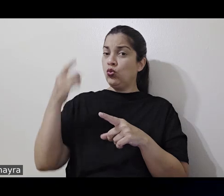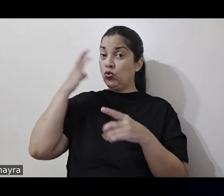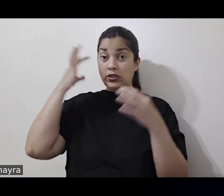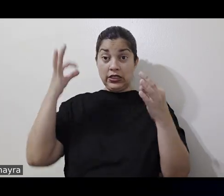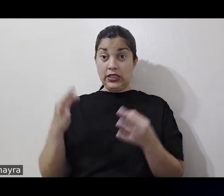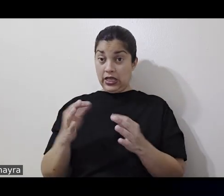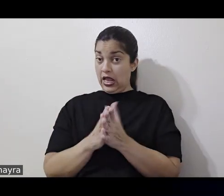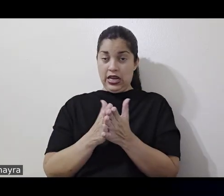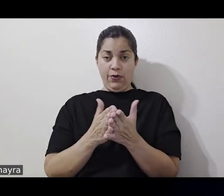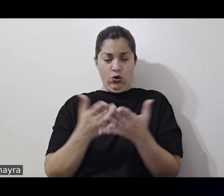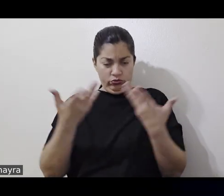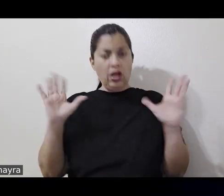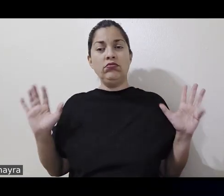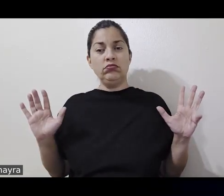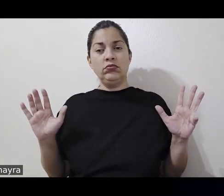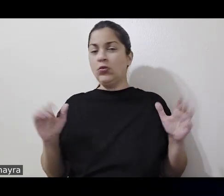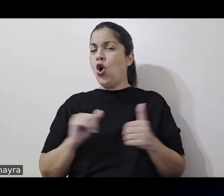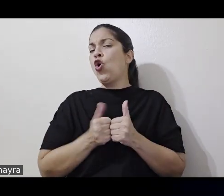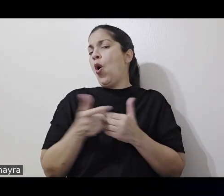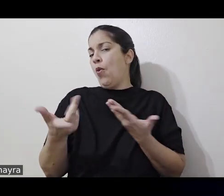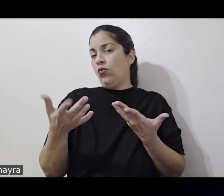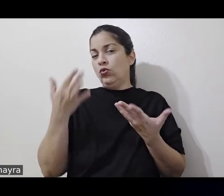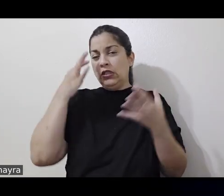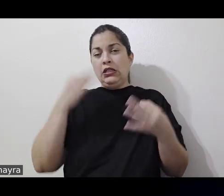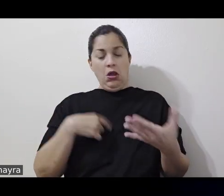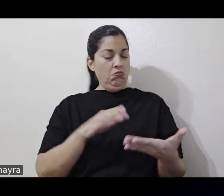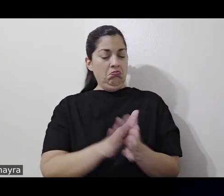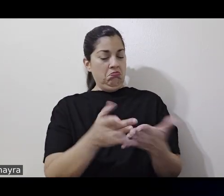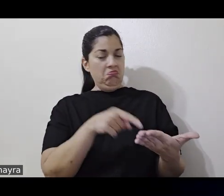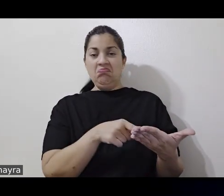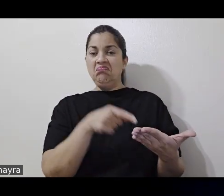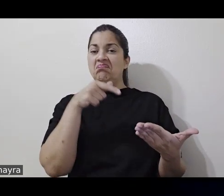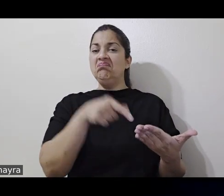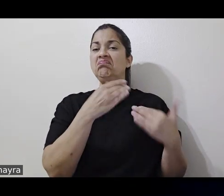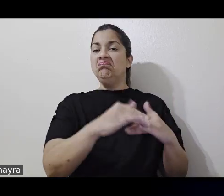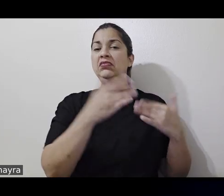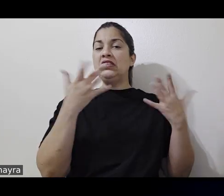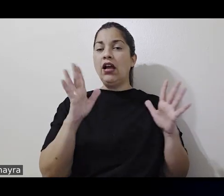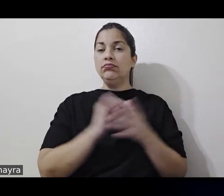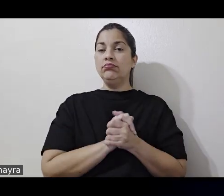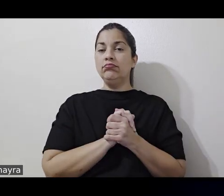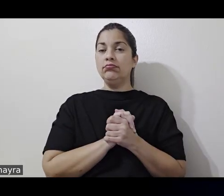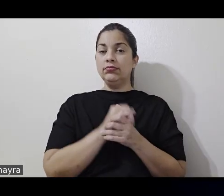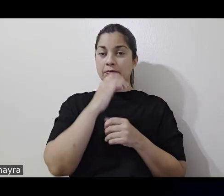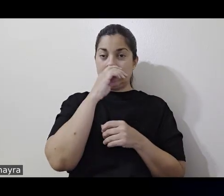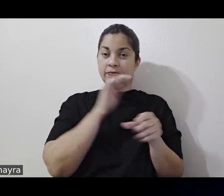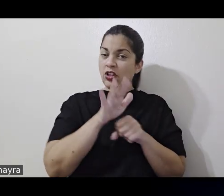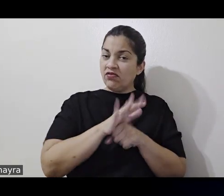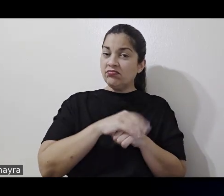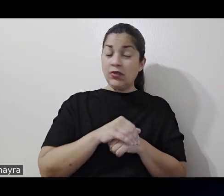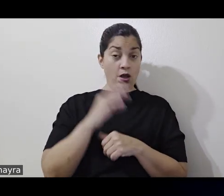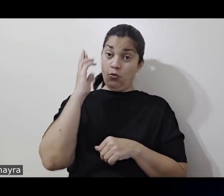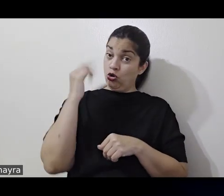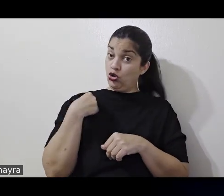el libro está completo? O sea, ¿cómo tú lo decidiste? O sea, ¿cómo dijiste, ok, hasta aquí? O sea, por eso te pregunté ahorita si tú decidiste que iban a